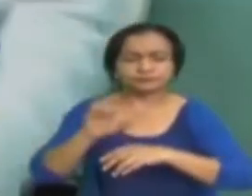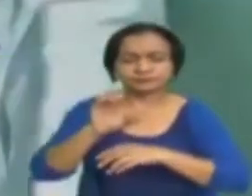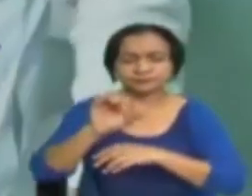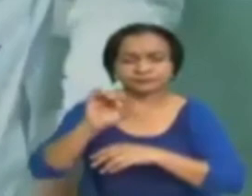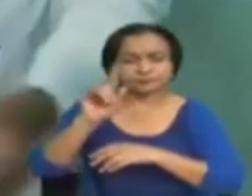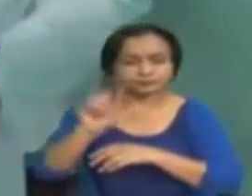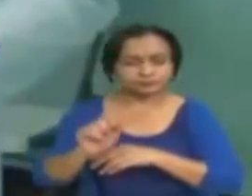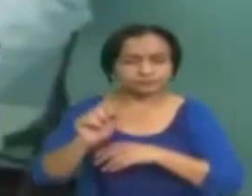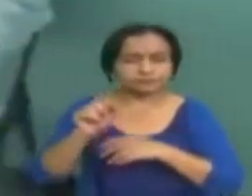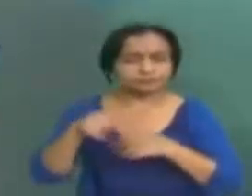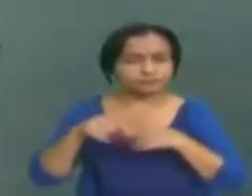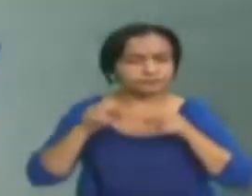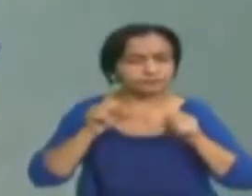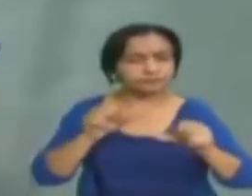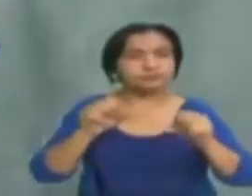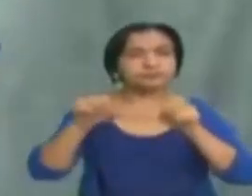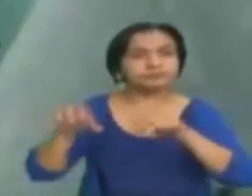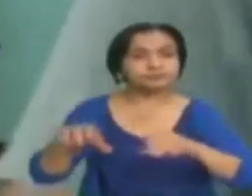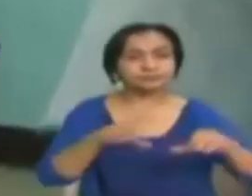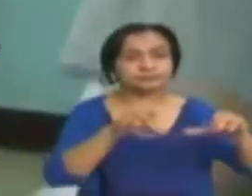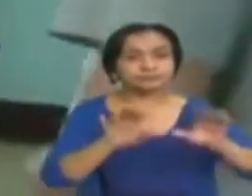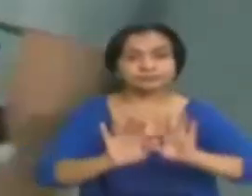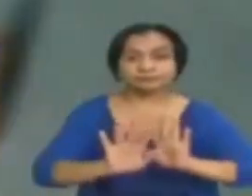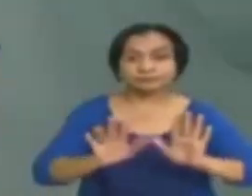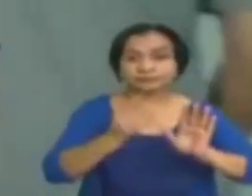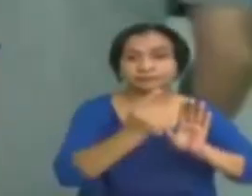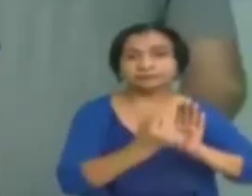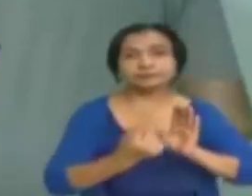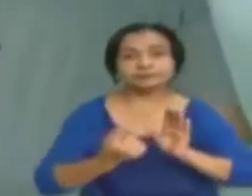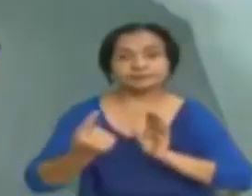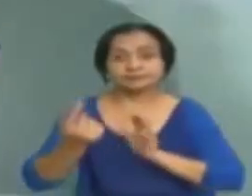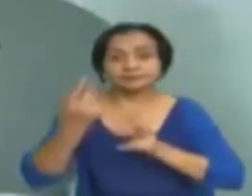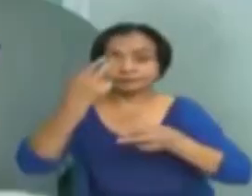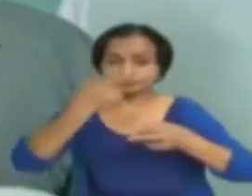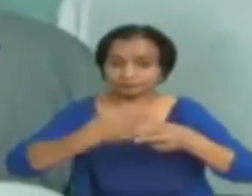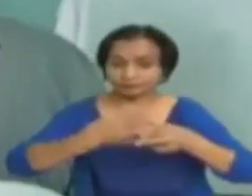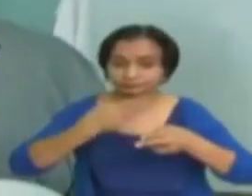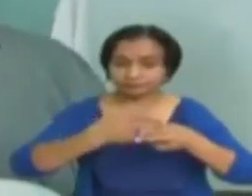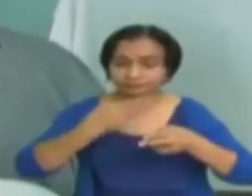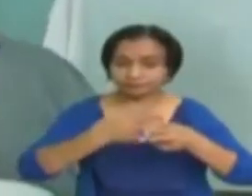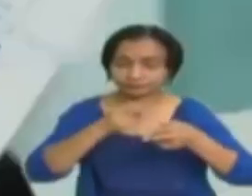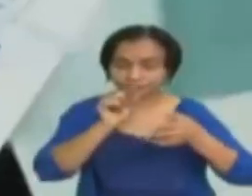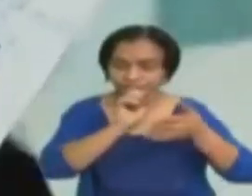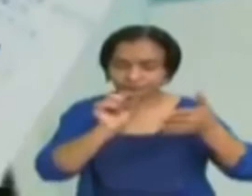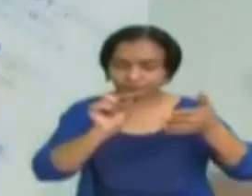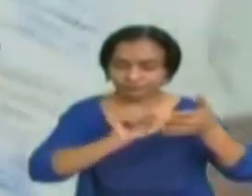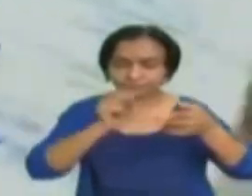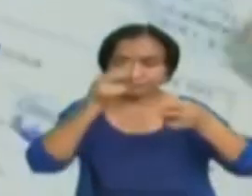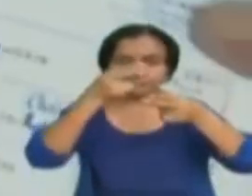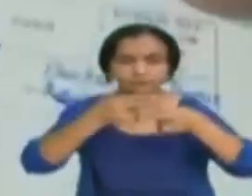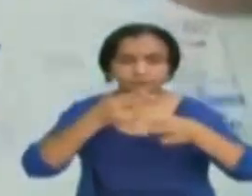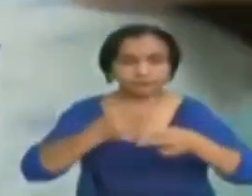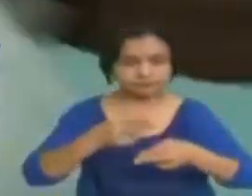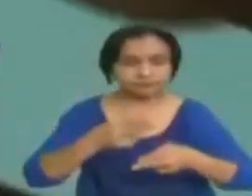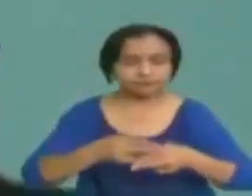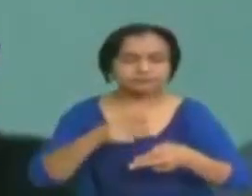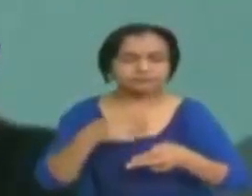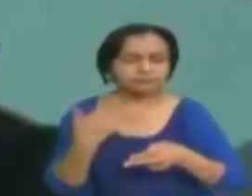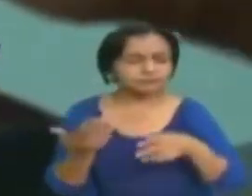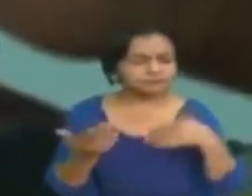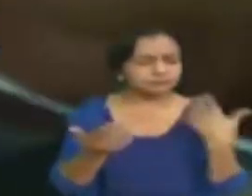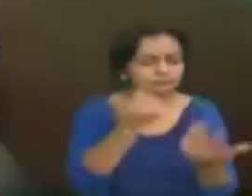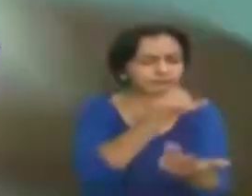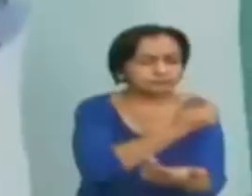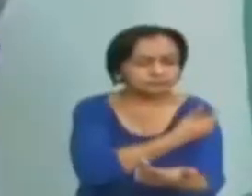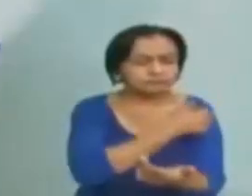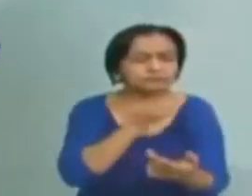y esta vacunación del inoculante de fabricación rusa concluirá el próximo 7 de junio. Umaña agrega que el 8 de